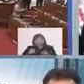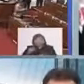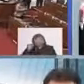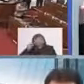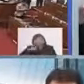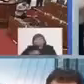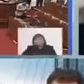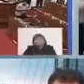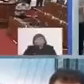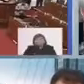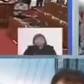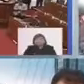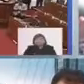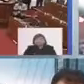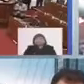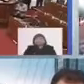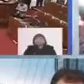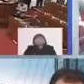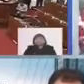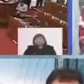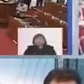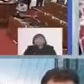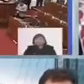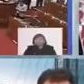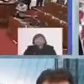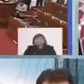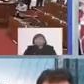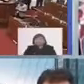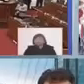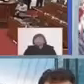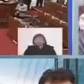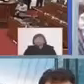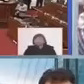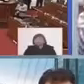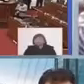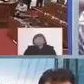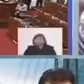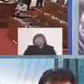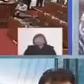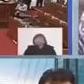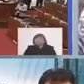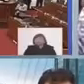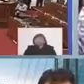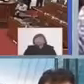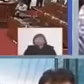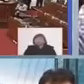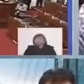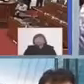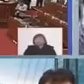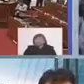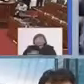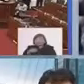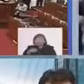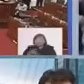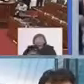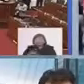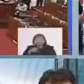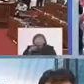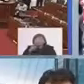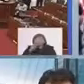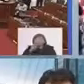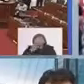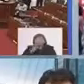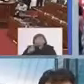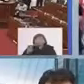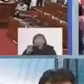este cimbronazo implica hacia futuro. Y ojo, Paulino, hay como una leyenda urbana que indica que la inestabilidad